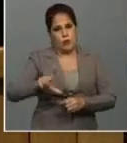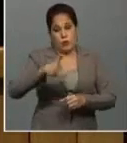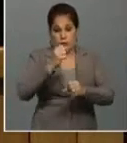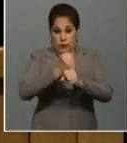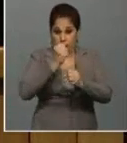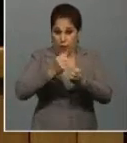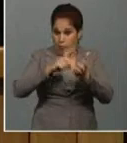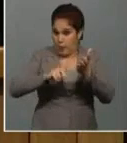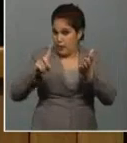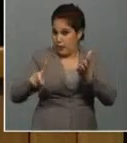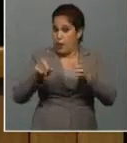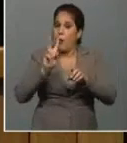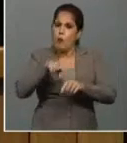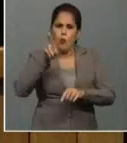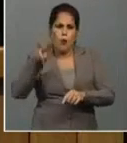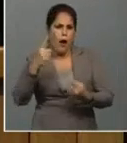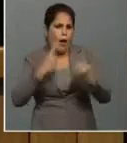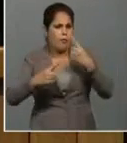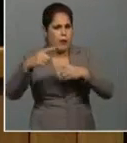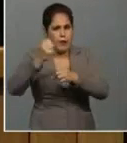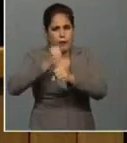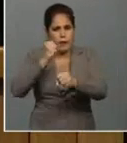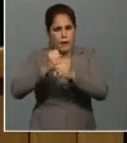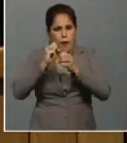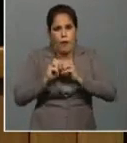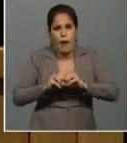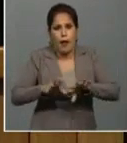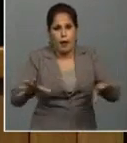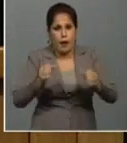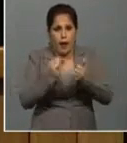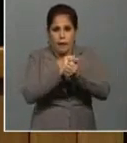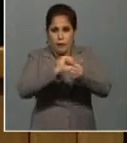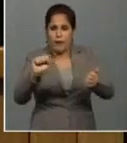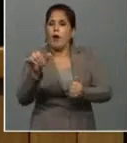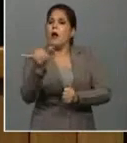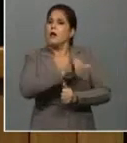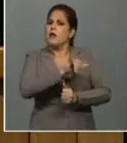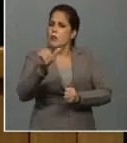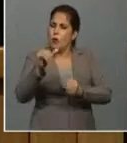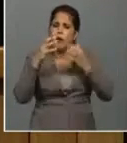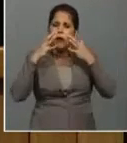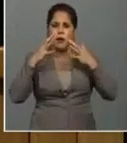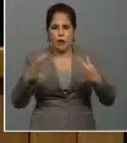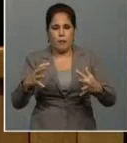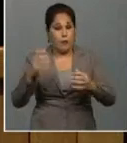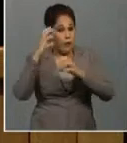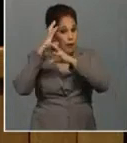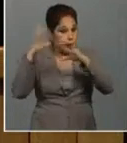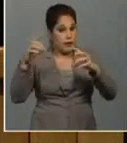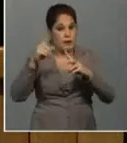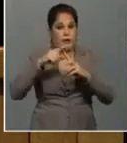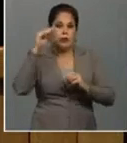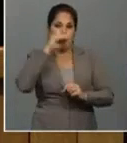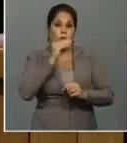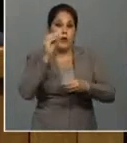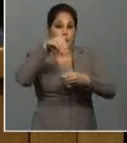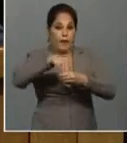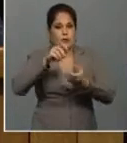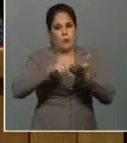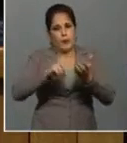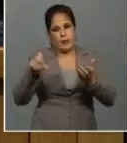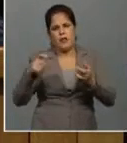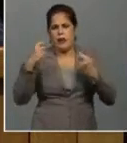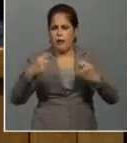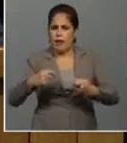partidista en la búsqueda constante de alternativas emancipadoras también está unida de un baño de ciencia y de tecnologías que deben